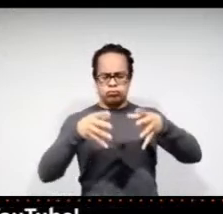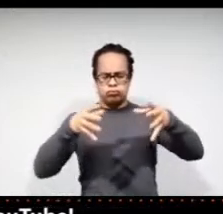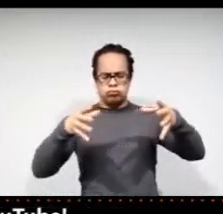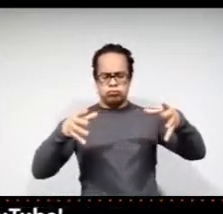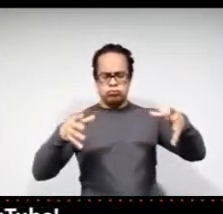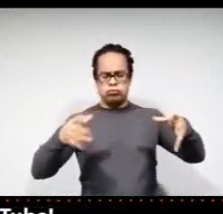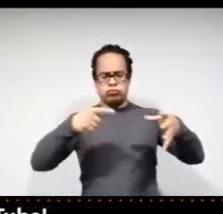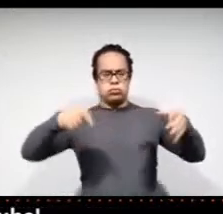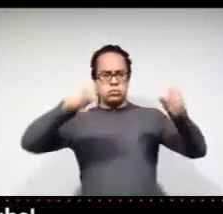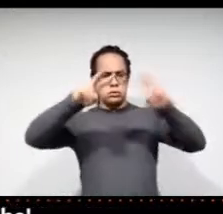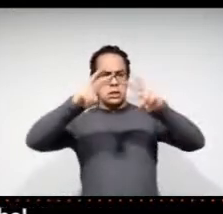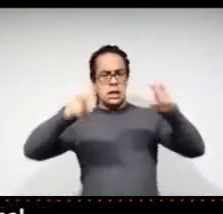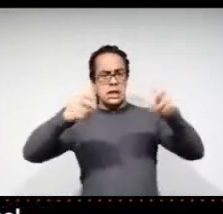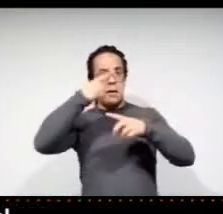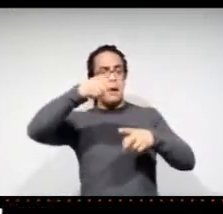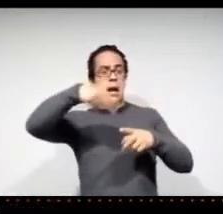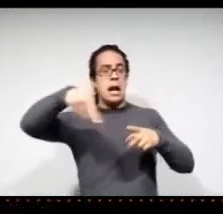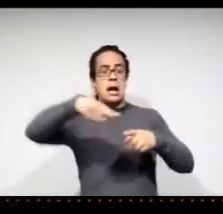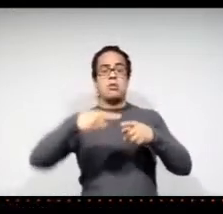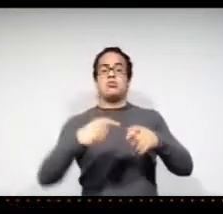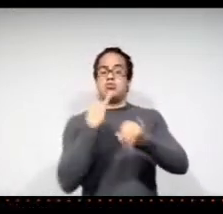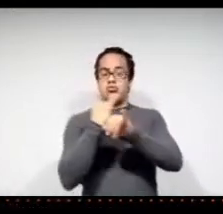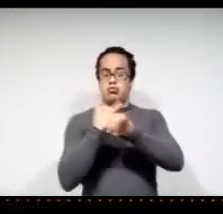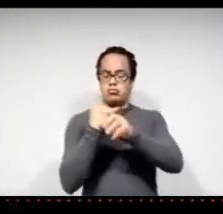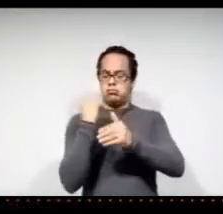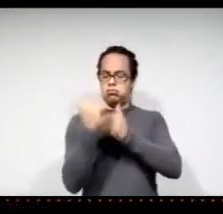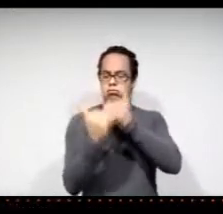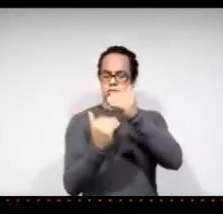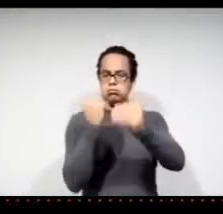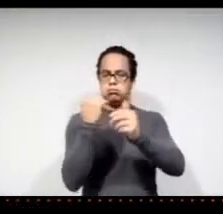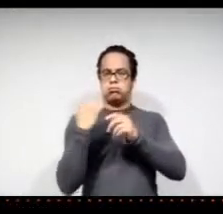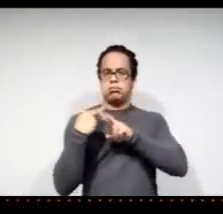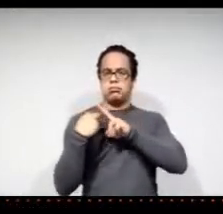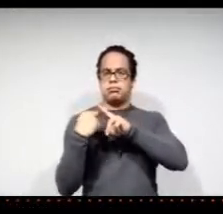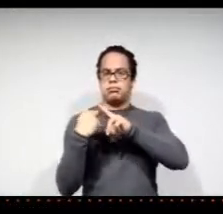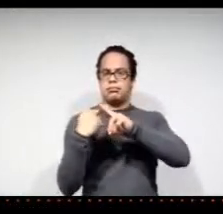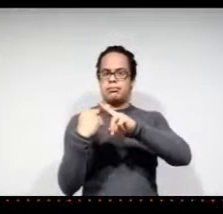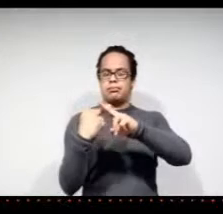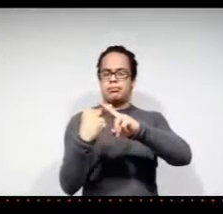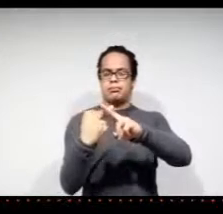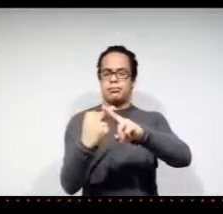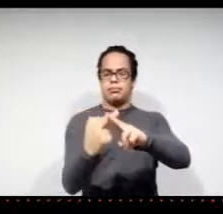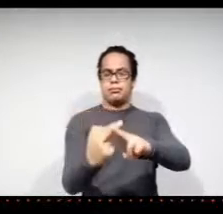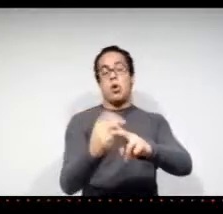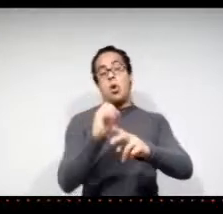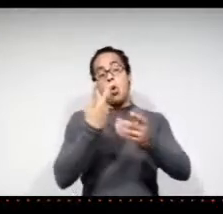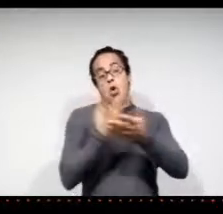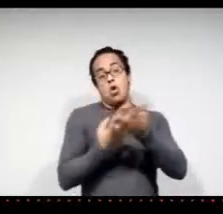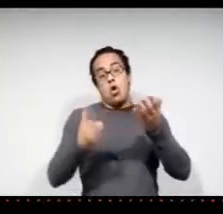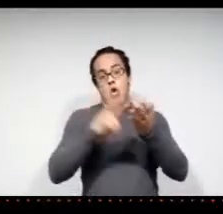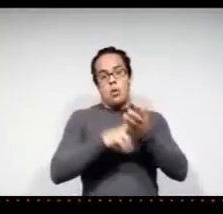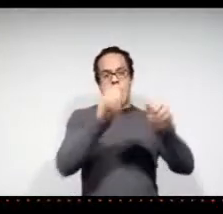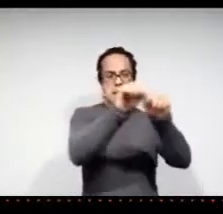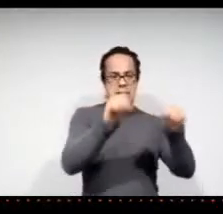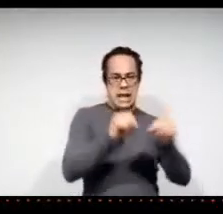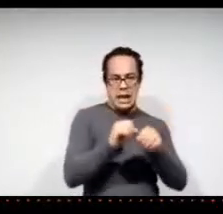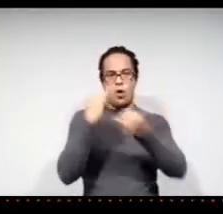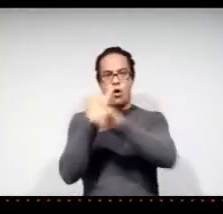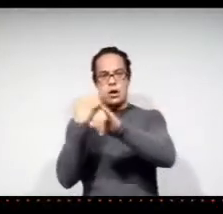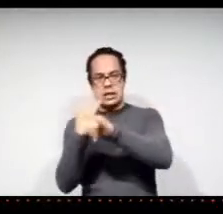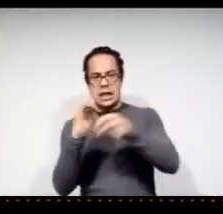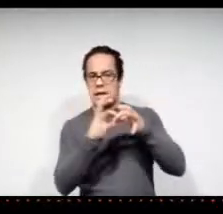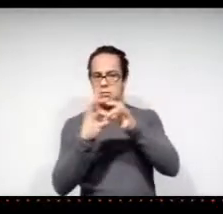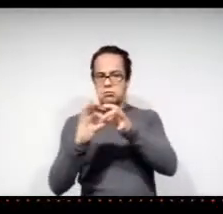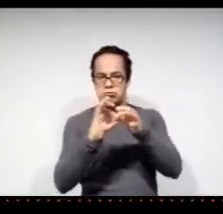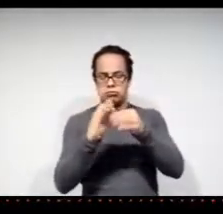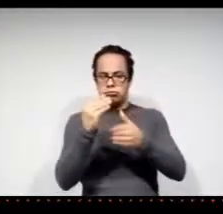necesidades de la formación virtual y poco a poco alternante o híbrido, con base en el regreso según las condiciones también de salud y